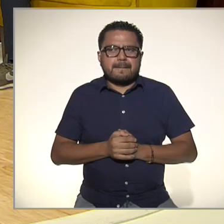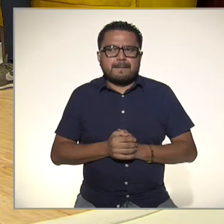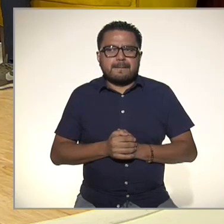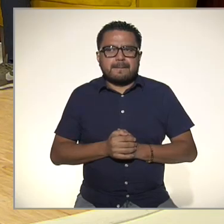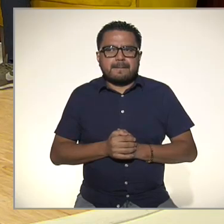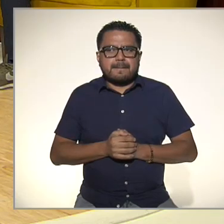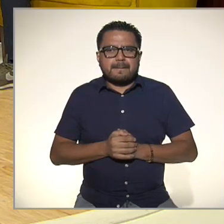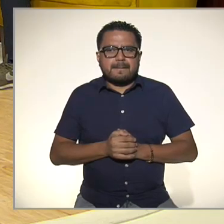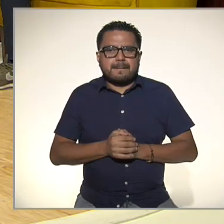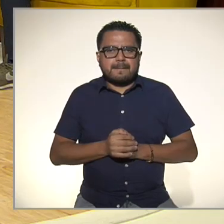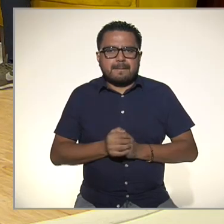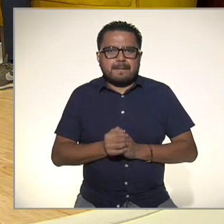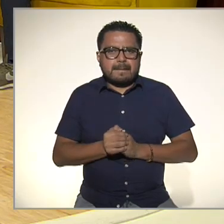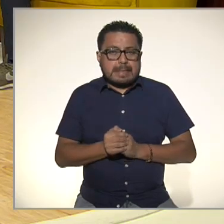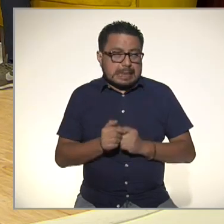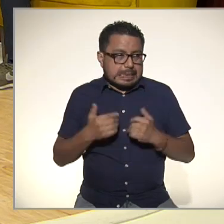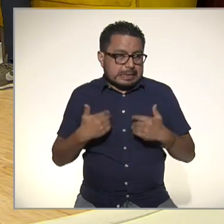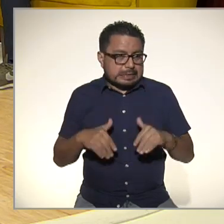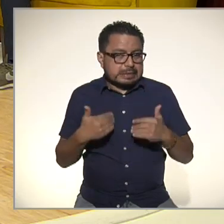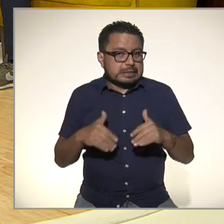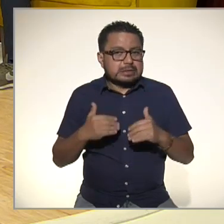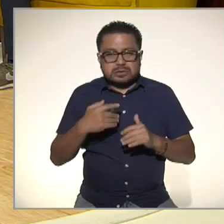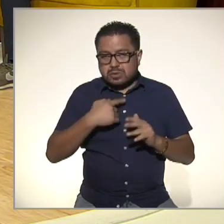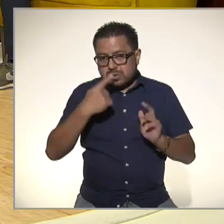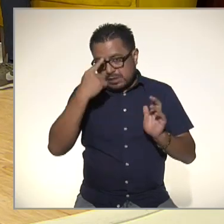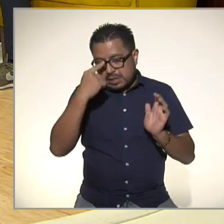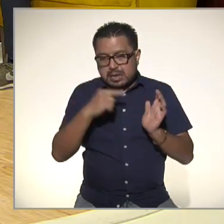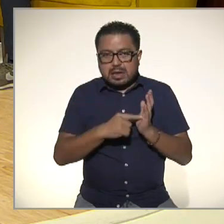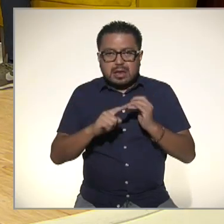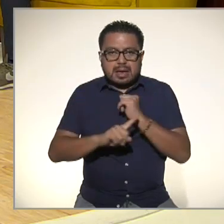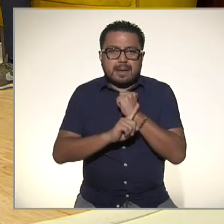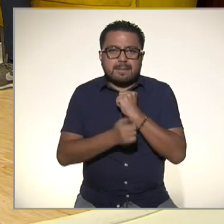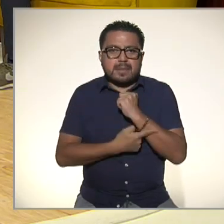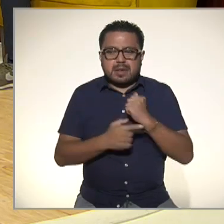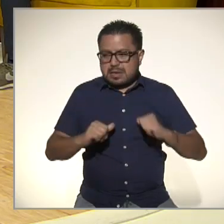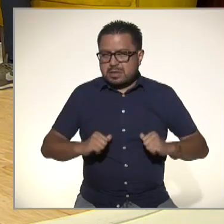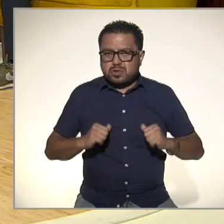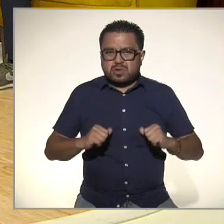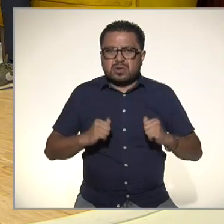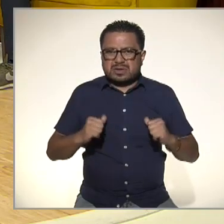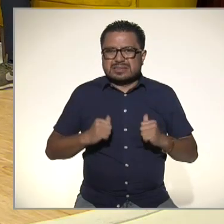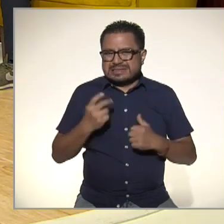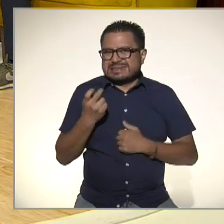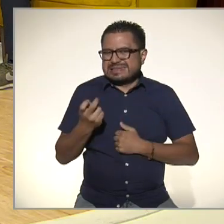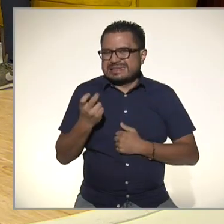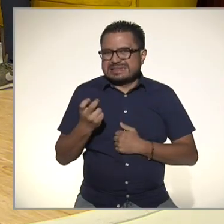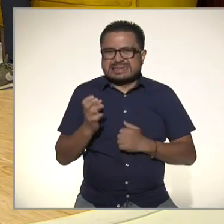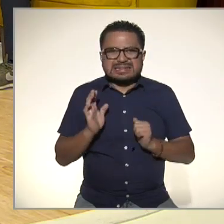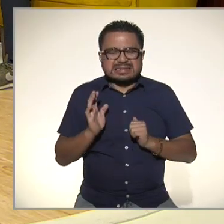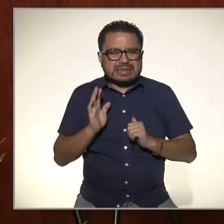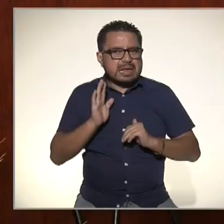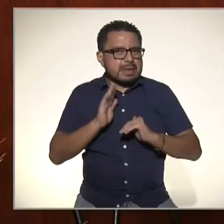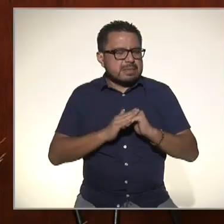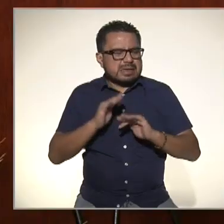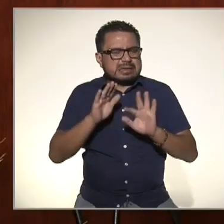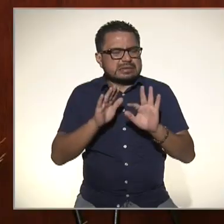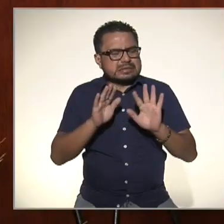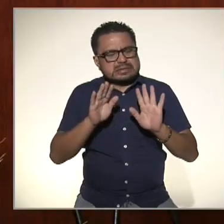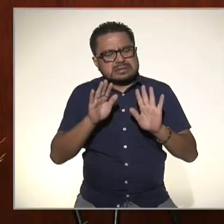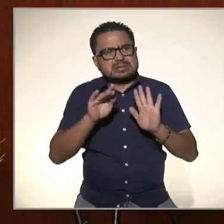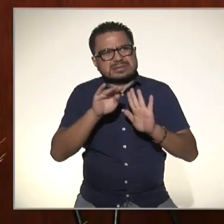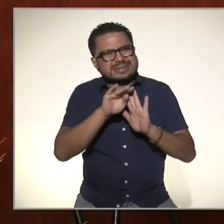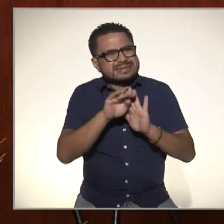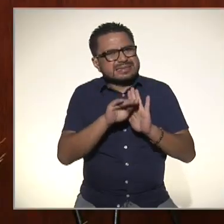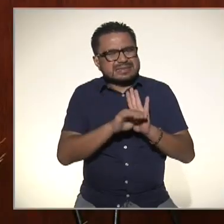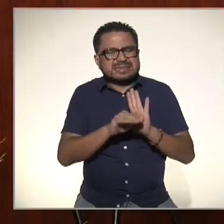Quien quiera. Híjole, yo creo que el embarazo adolescente es uno de los puntos más